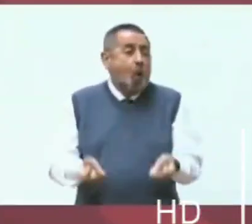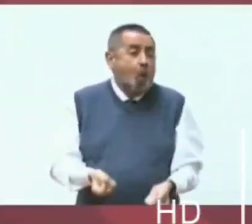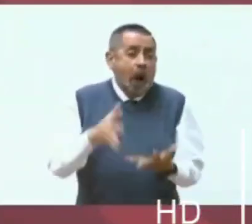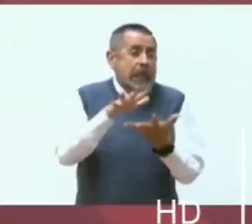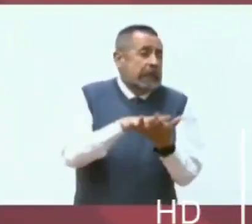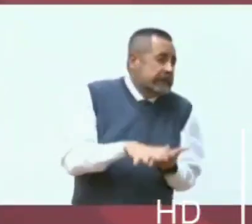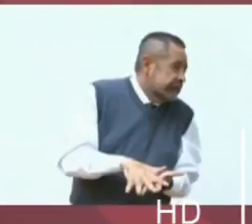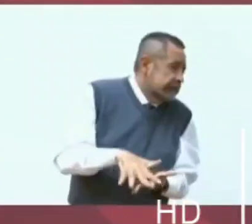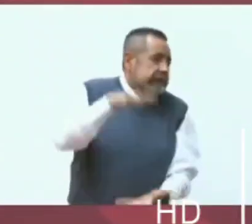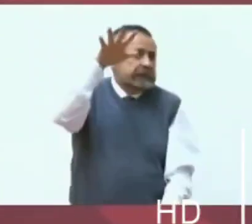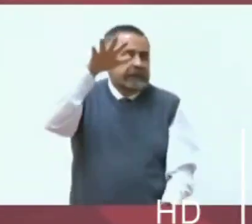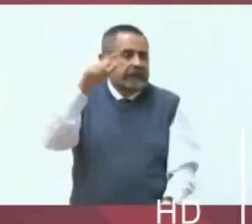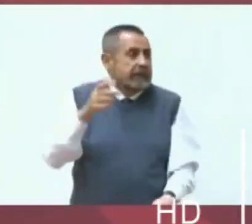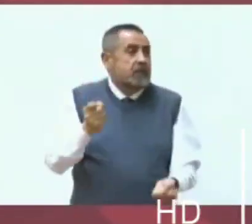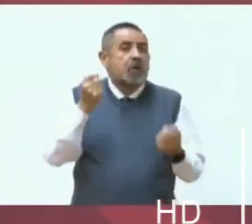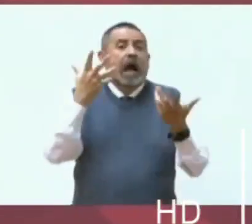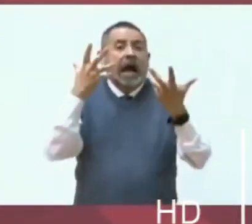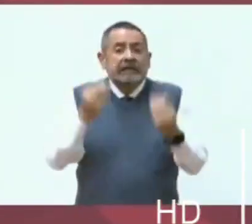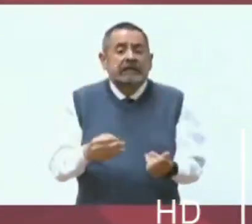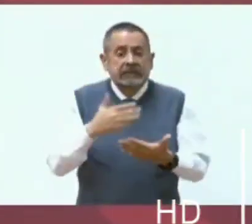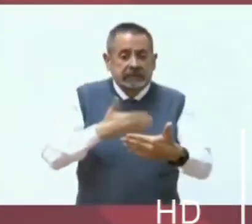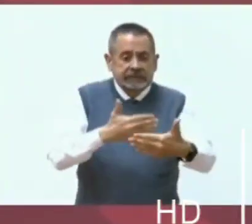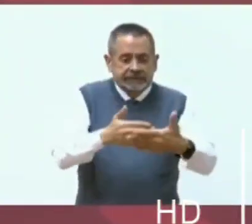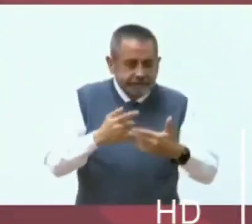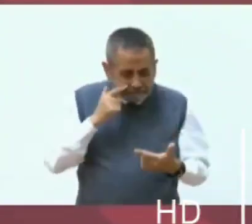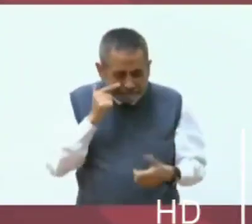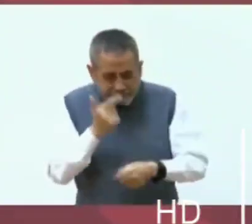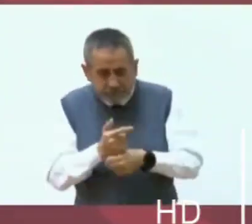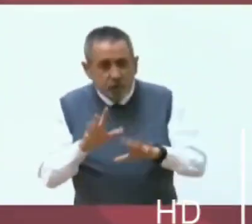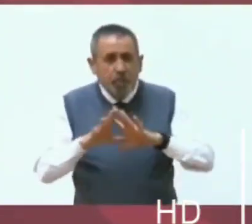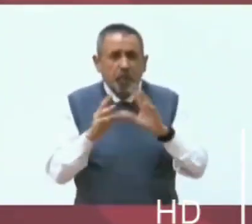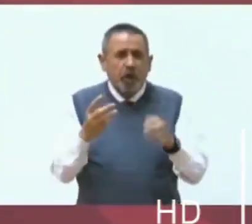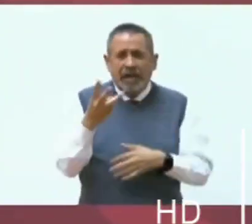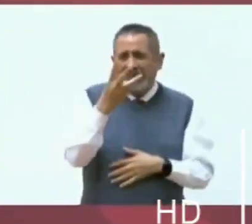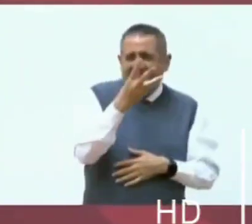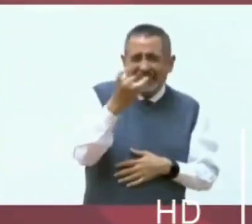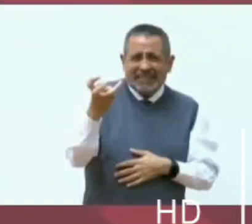del acervo, se ha logrado identificar un total de